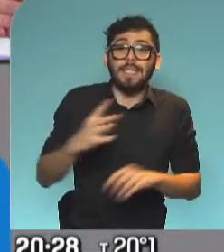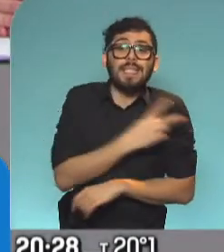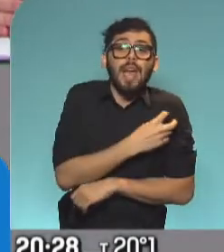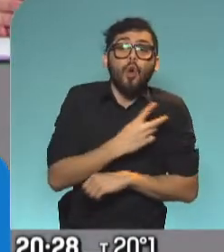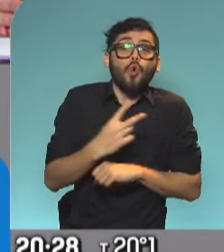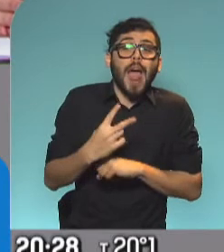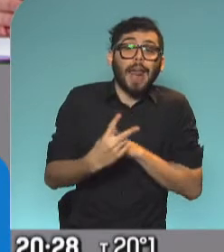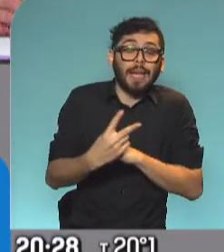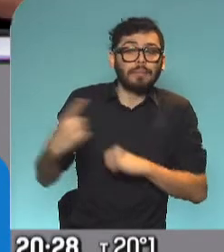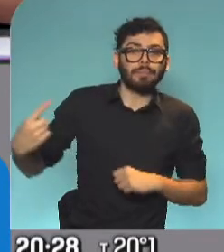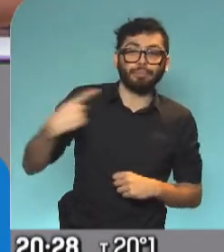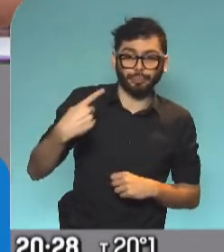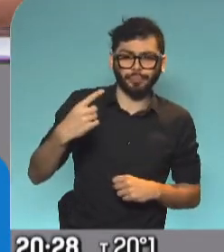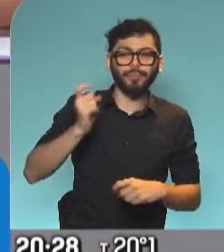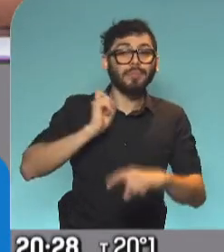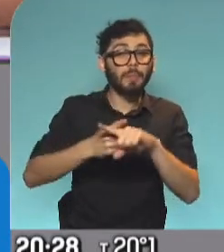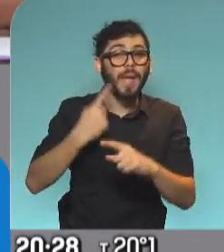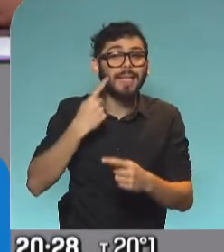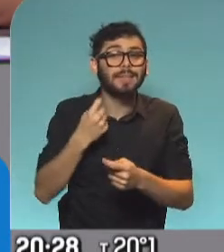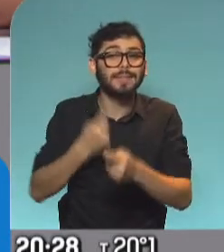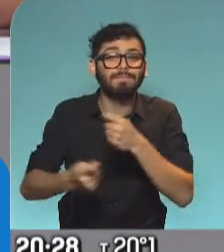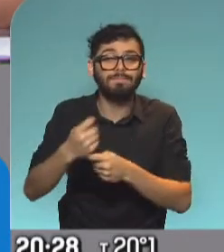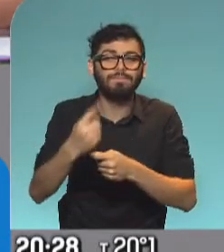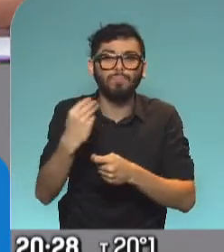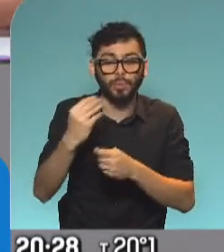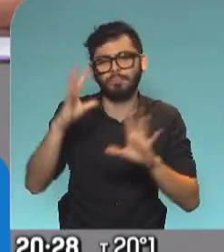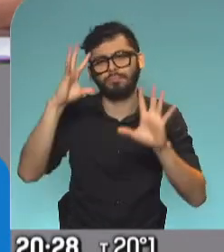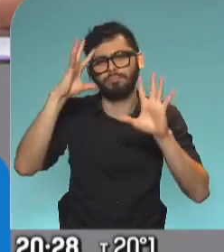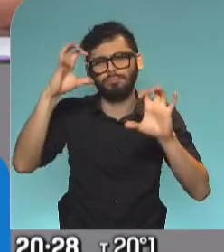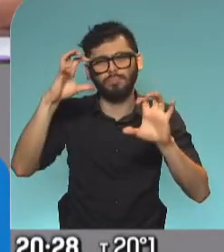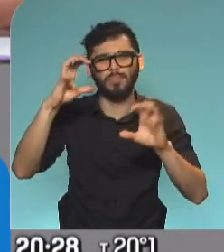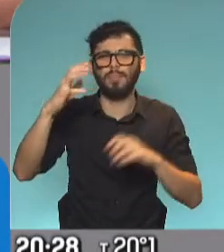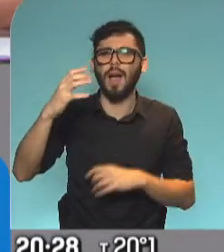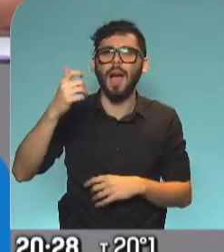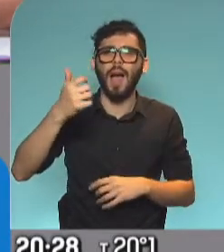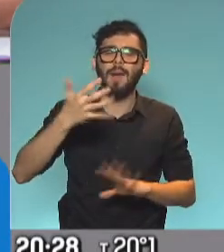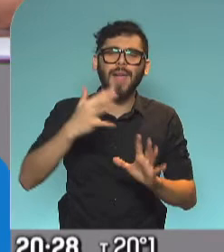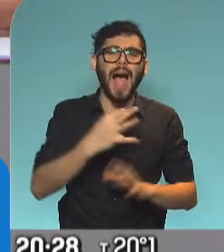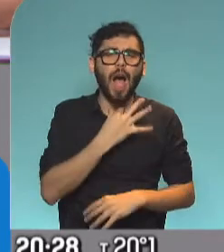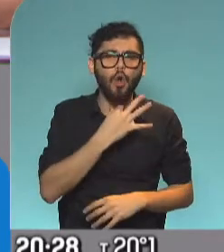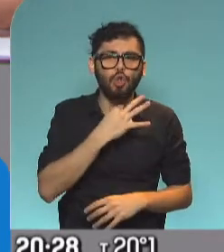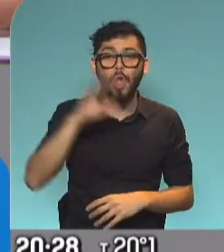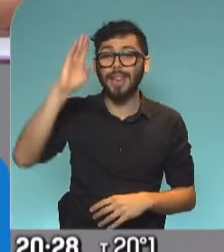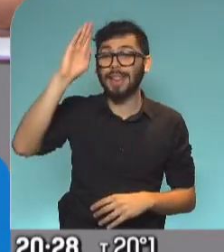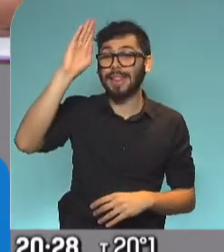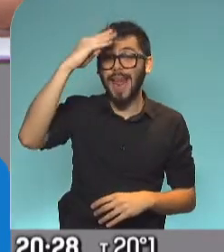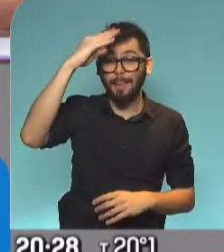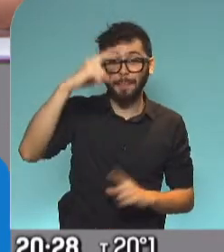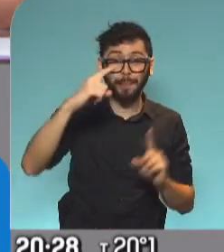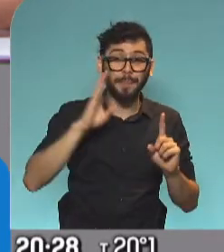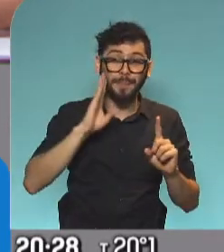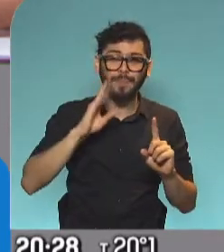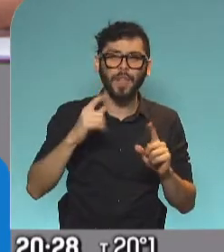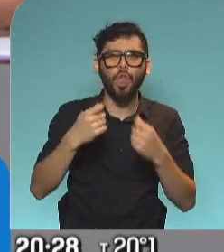comercial también acá, que lo que recordemos que a comienzos de agosto Trump le había dado a